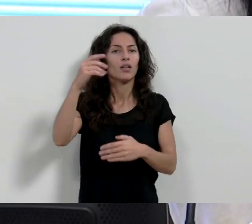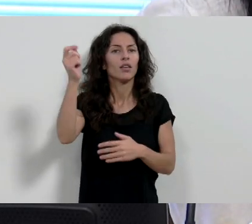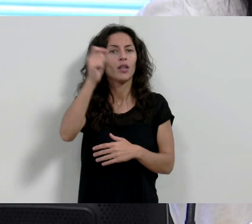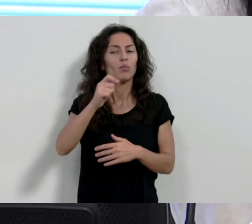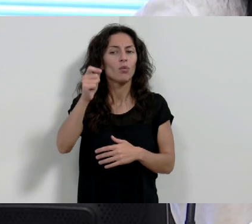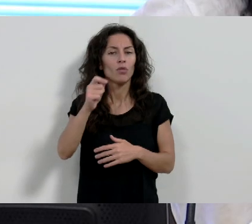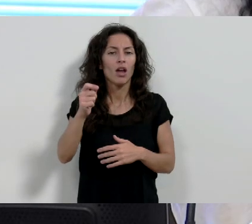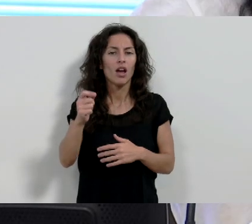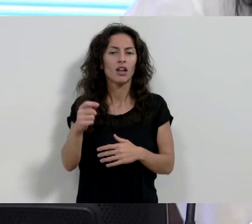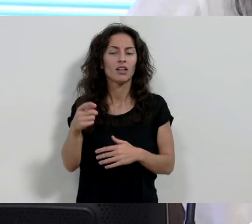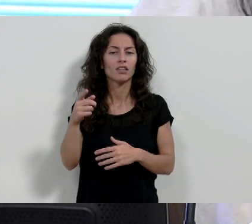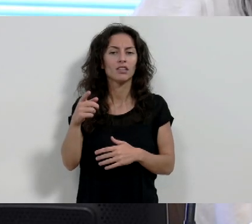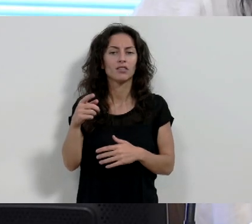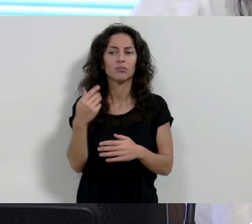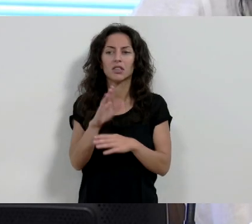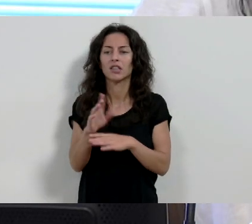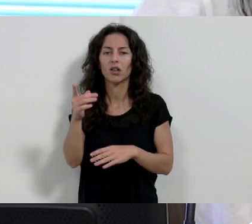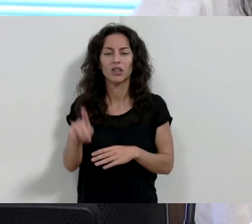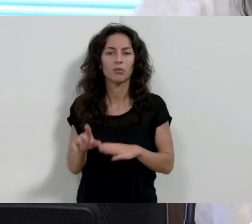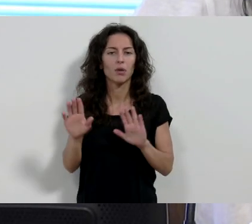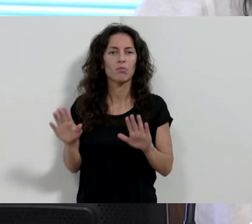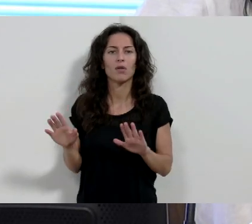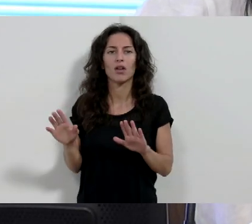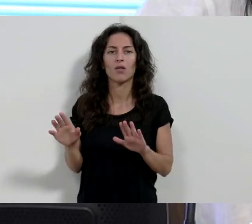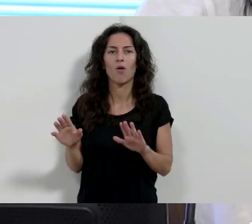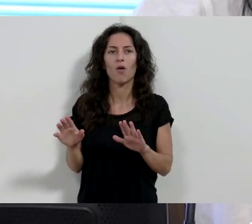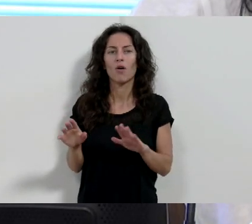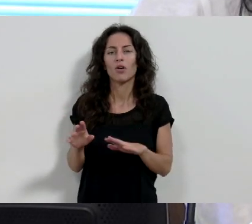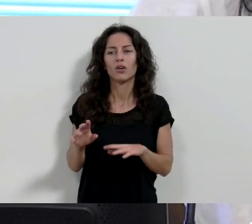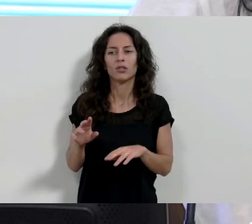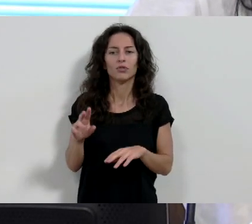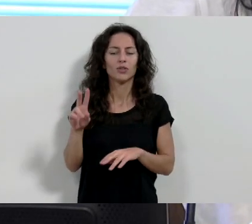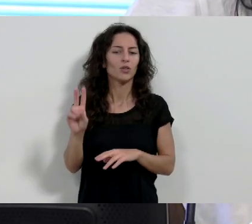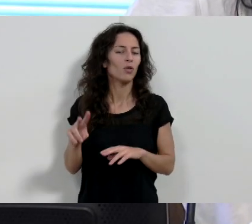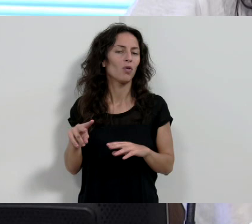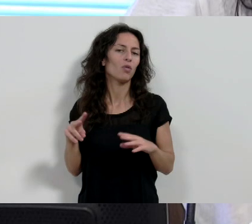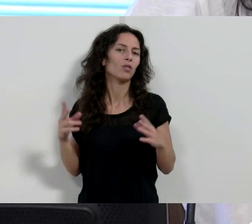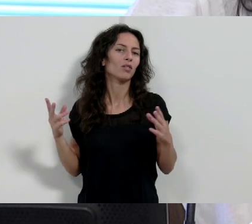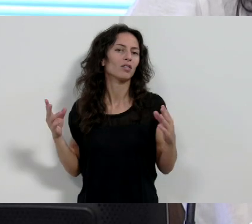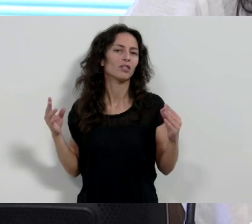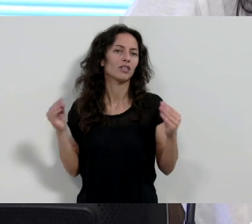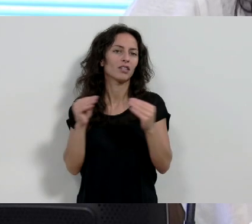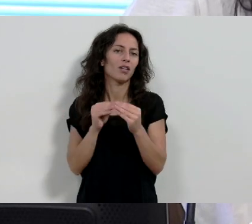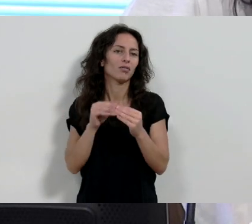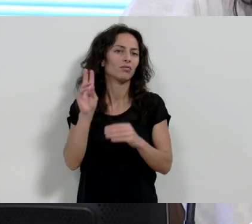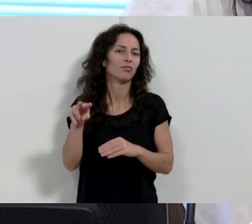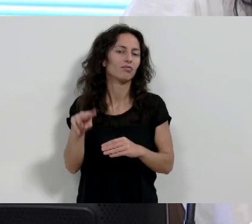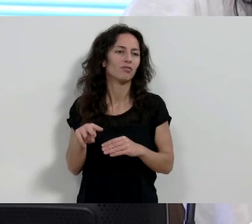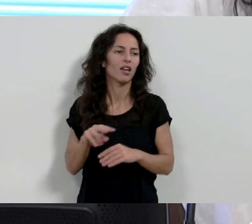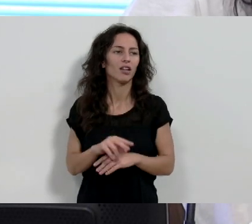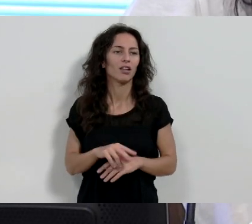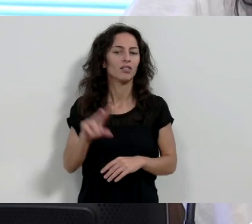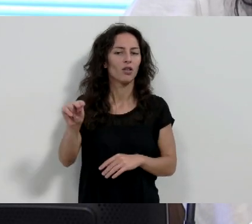les pareció a ustedes bien y bueno, este grupo municipal seguirá aportando para ayudar a que la imagen de la ciudad sea